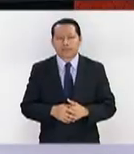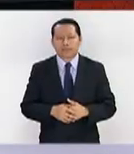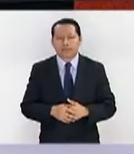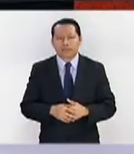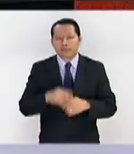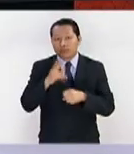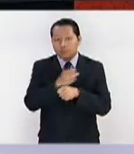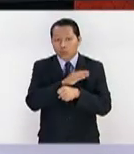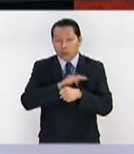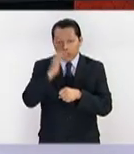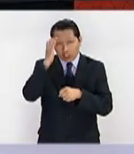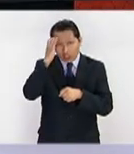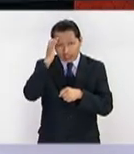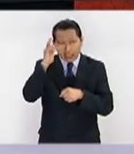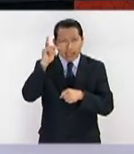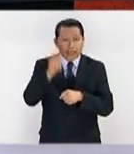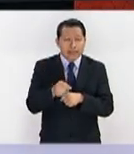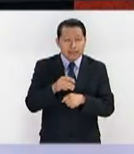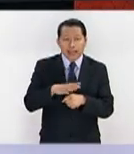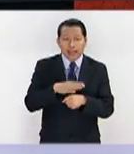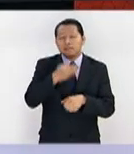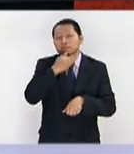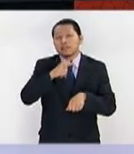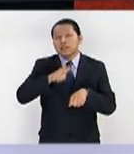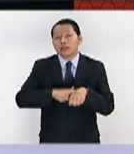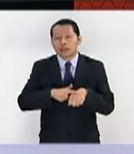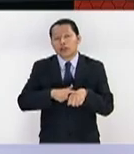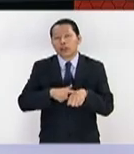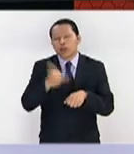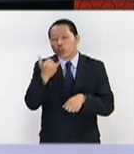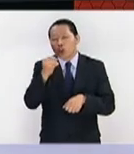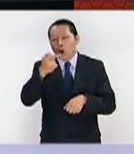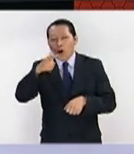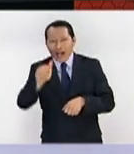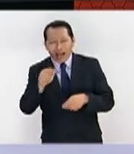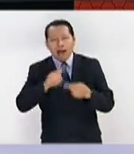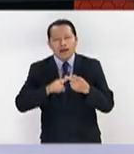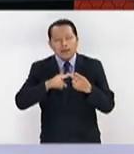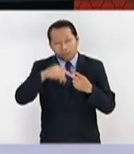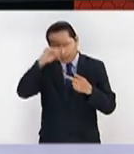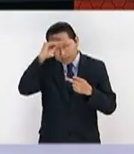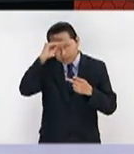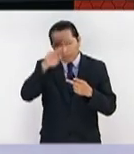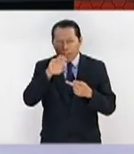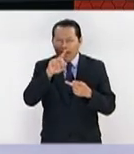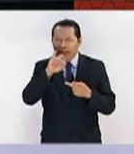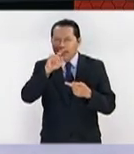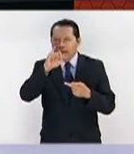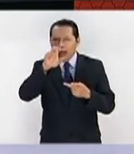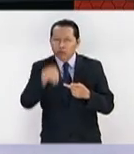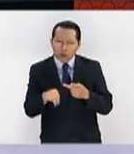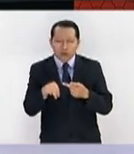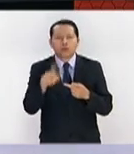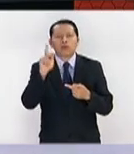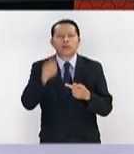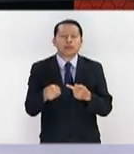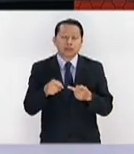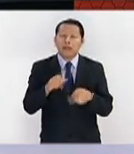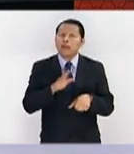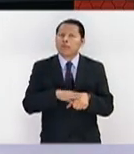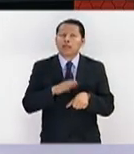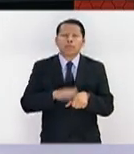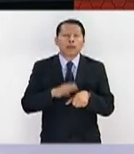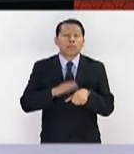Lo invito a conocer de qué se trata el Festival de Yoga y Meditación. Por cierto, que son disciplinas cada vez